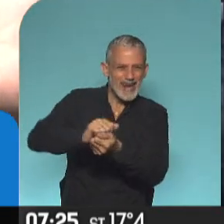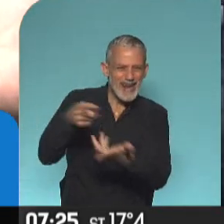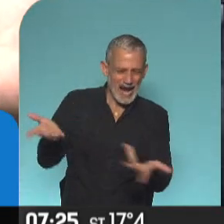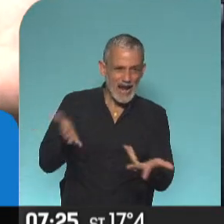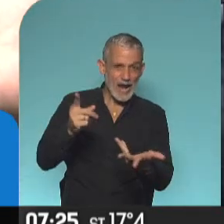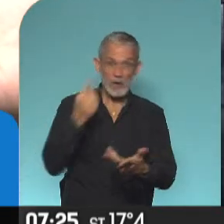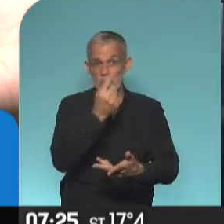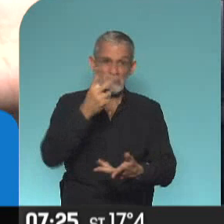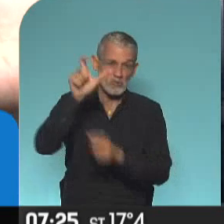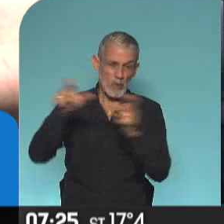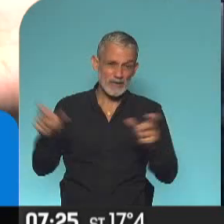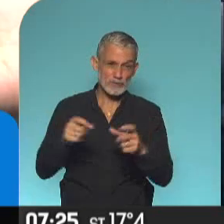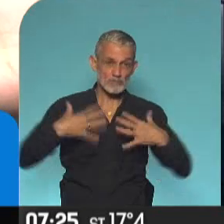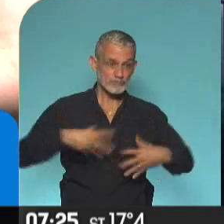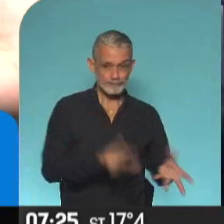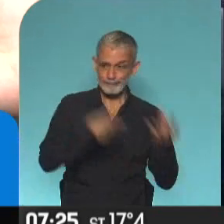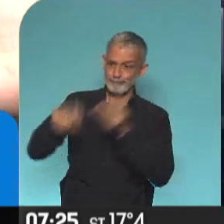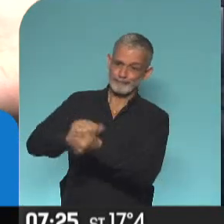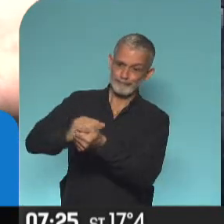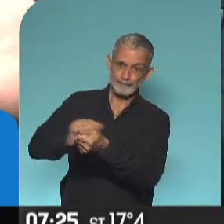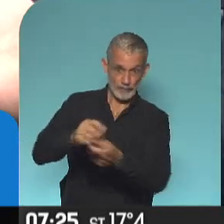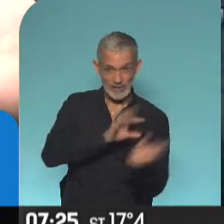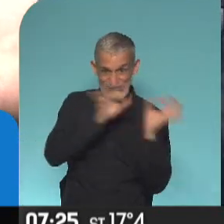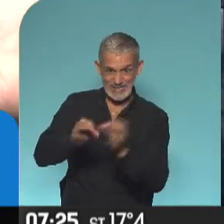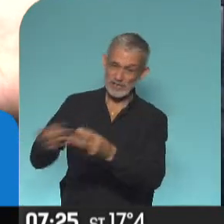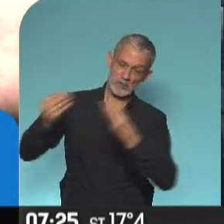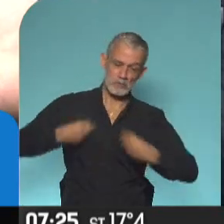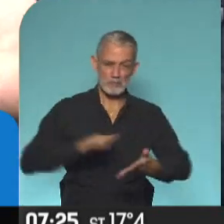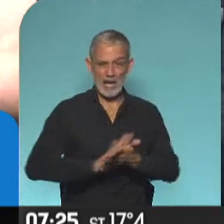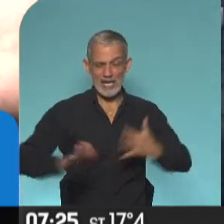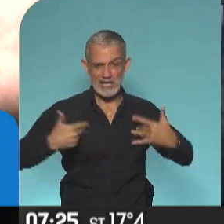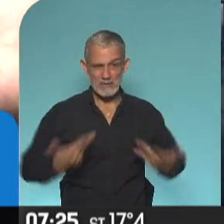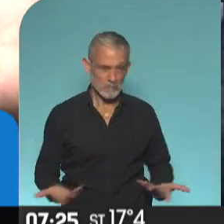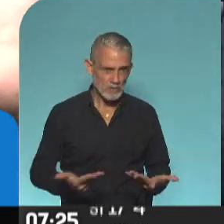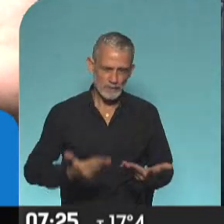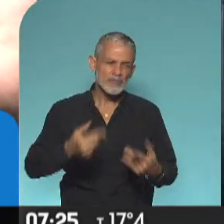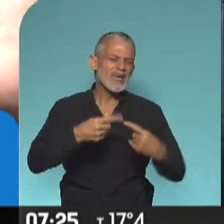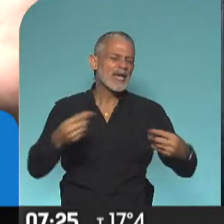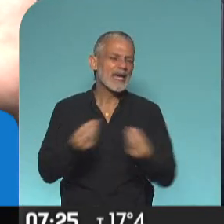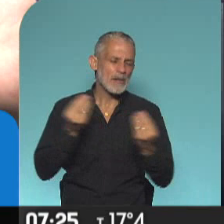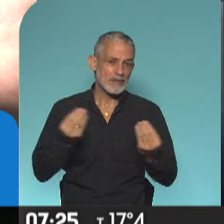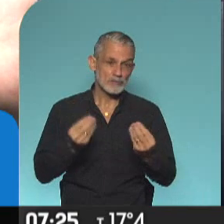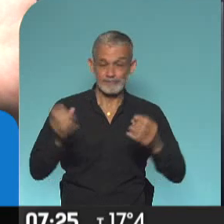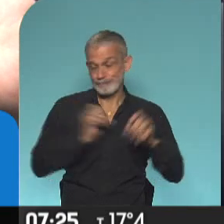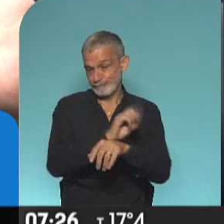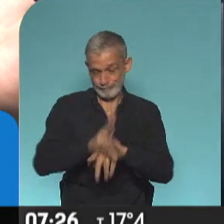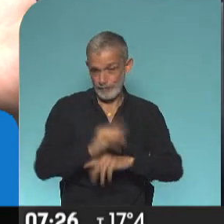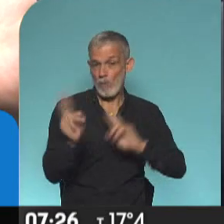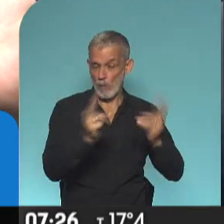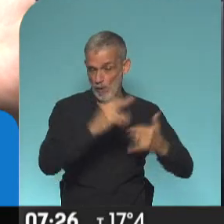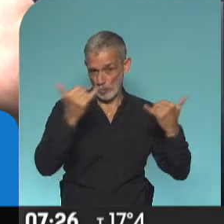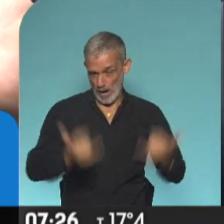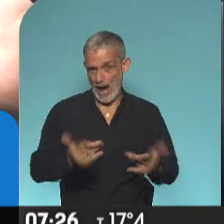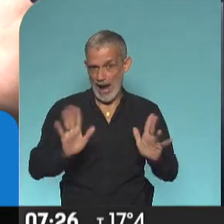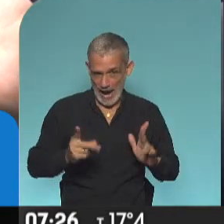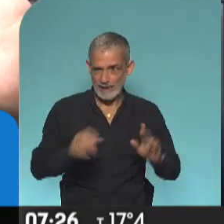de lavarle los uniformes y, una vez que los muchachos toman servicio, le den un uniforme limpio. Pasaron varias cosas, desde infectados y muertos, la rama